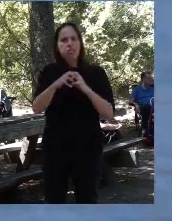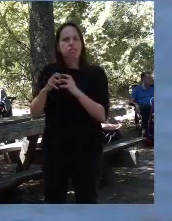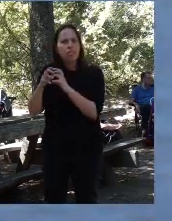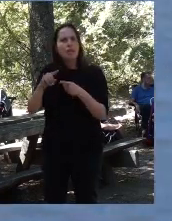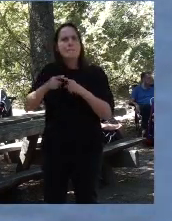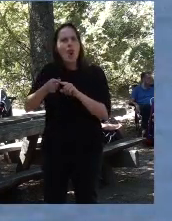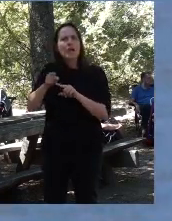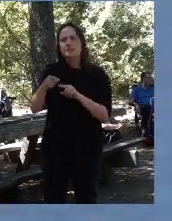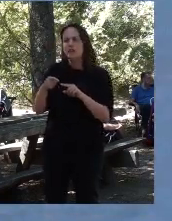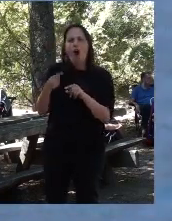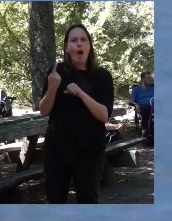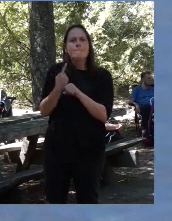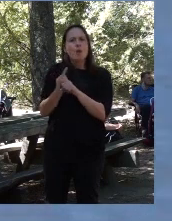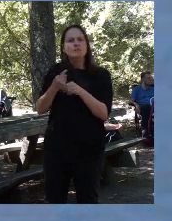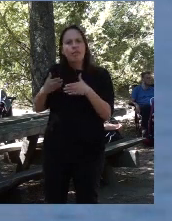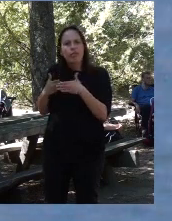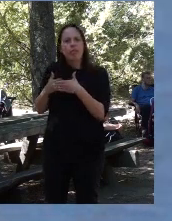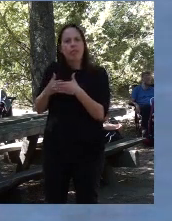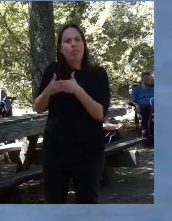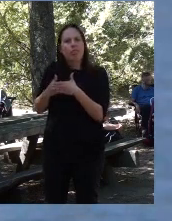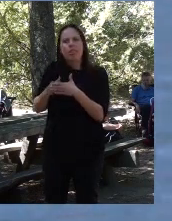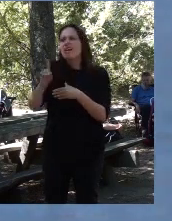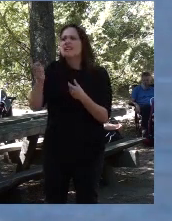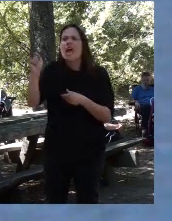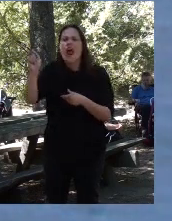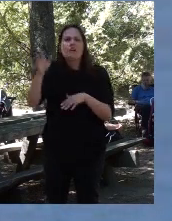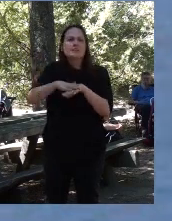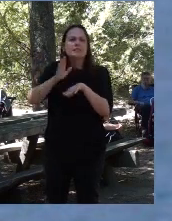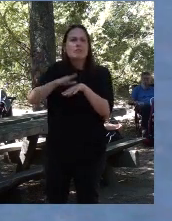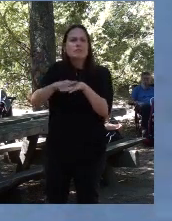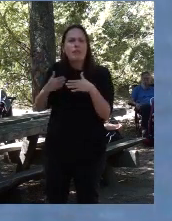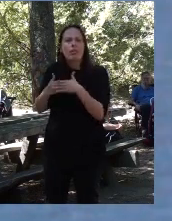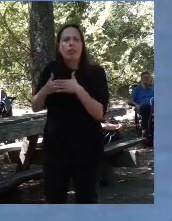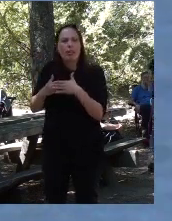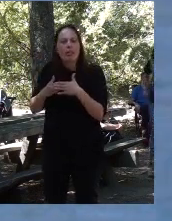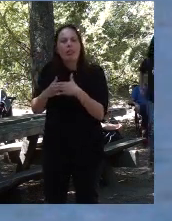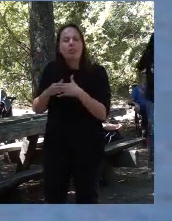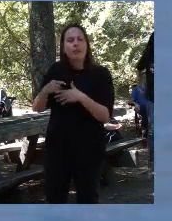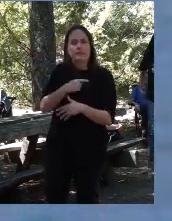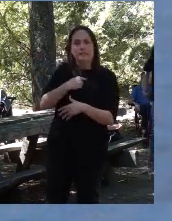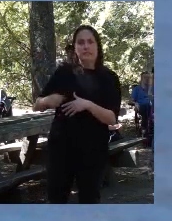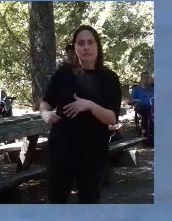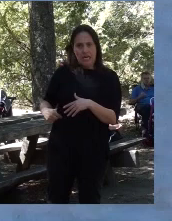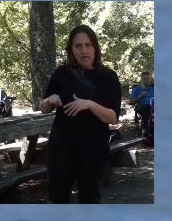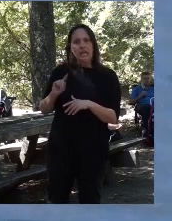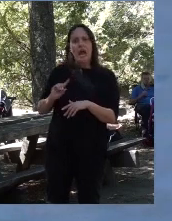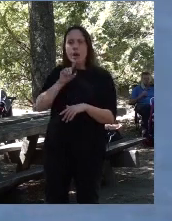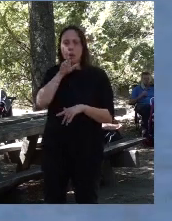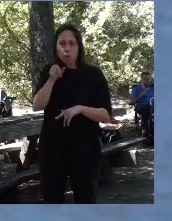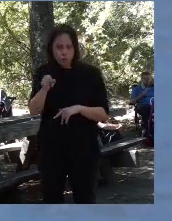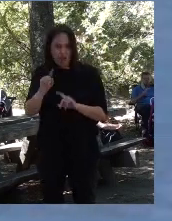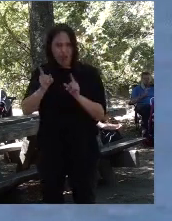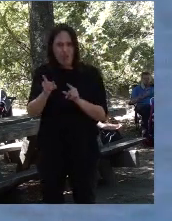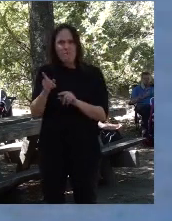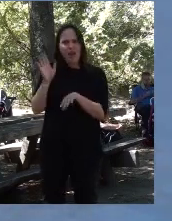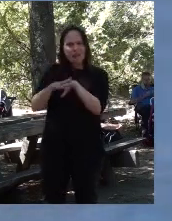avanza en la creación de nuevas áreas por el bloqueo sistemático de China y de Rusia. Esta